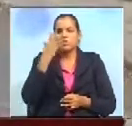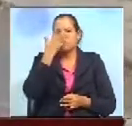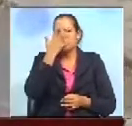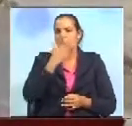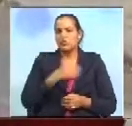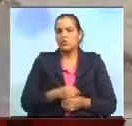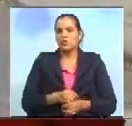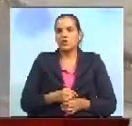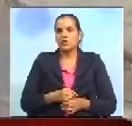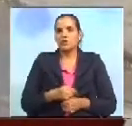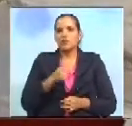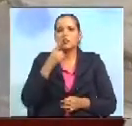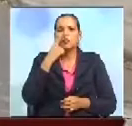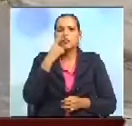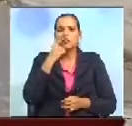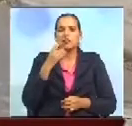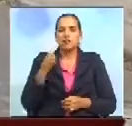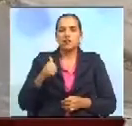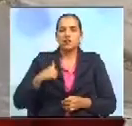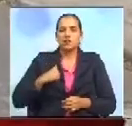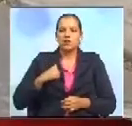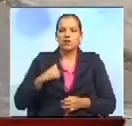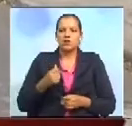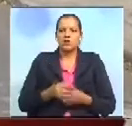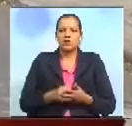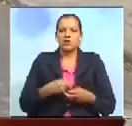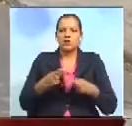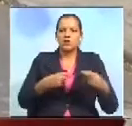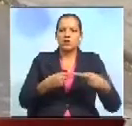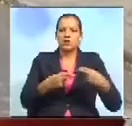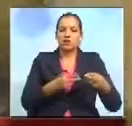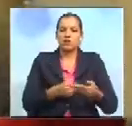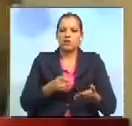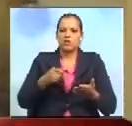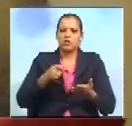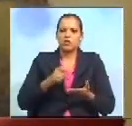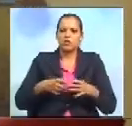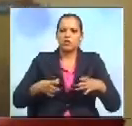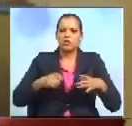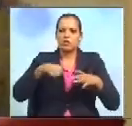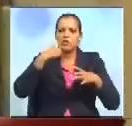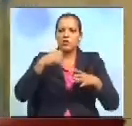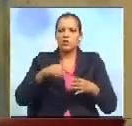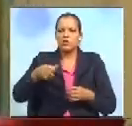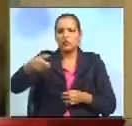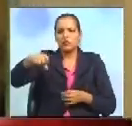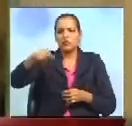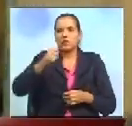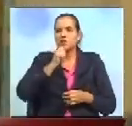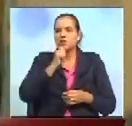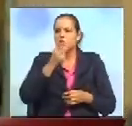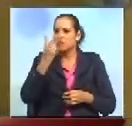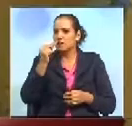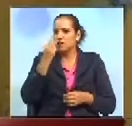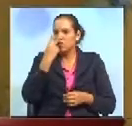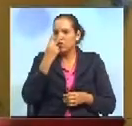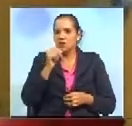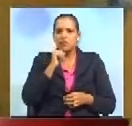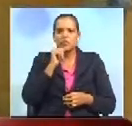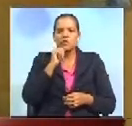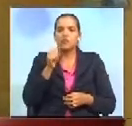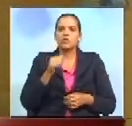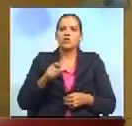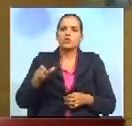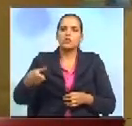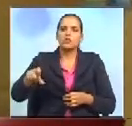Esmeralda. Wellington Chila, propietario de un negocio de venta de encebollados, abrió la llave de agua para mostrar la falta de la